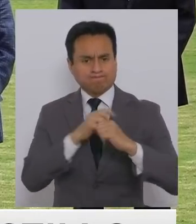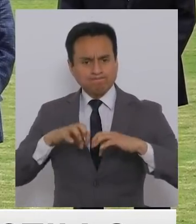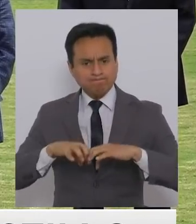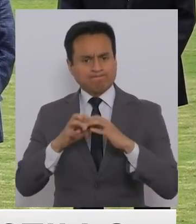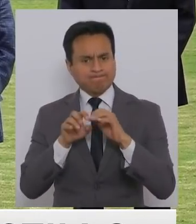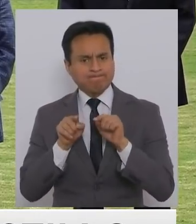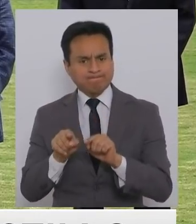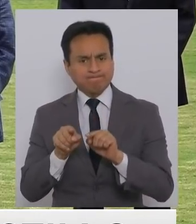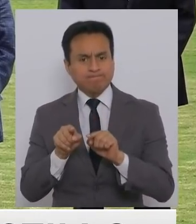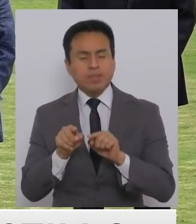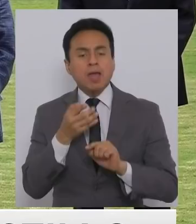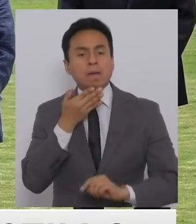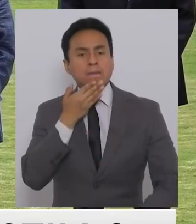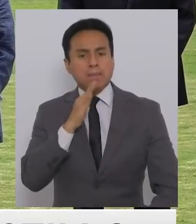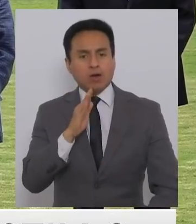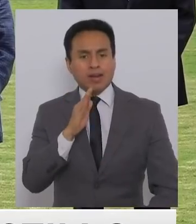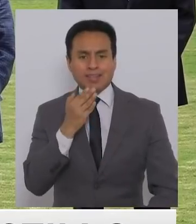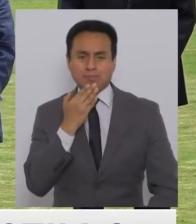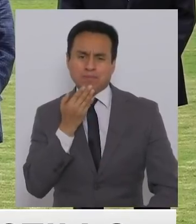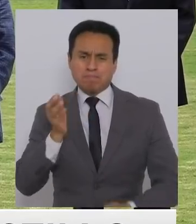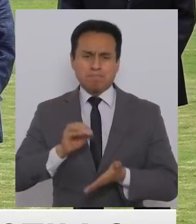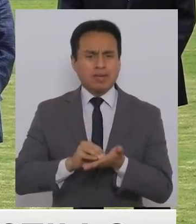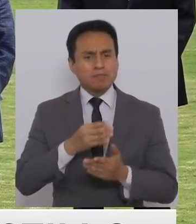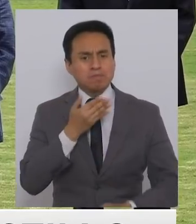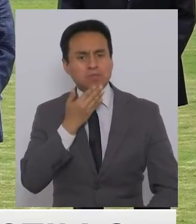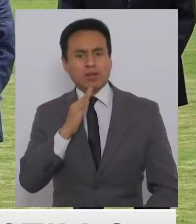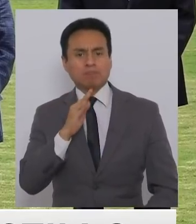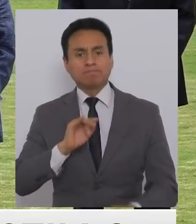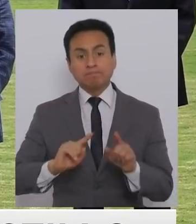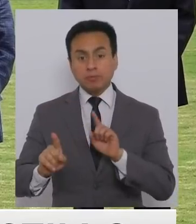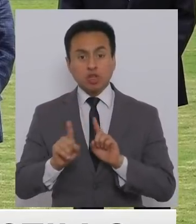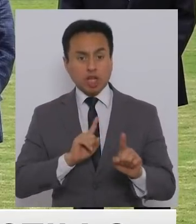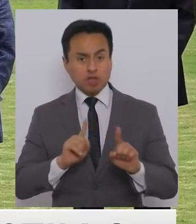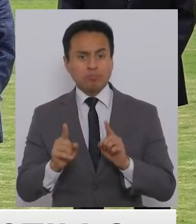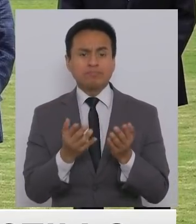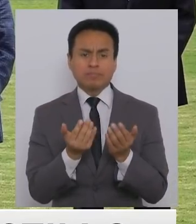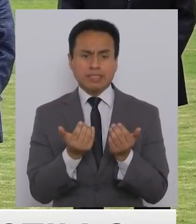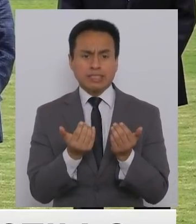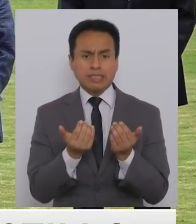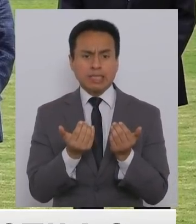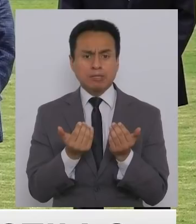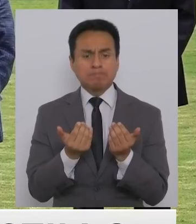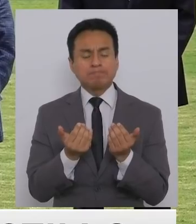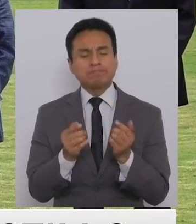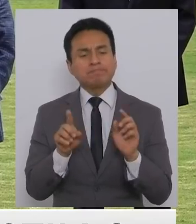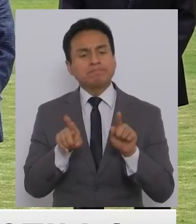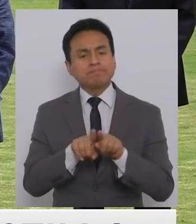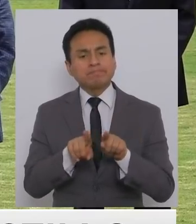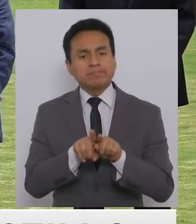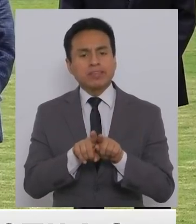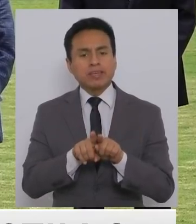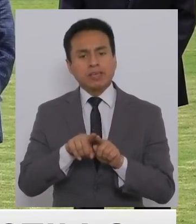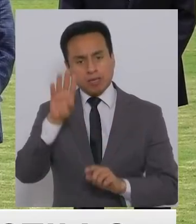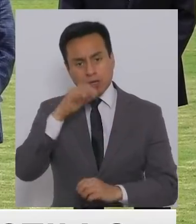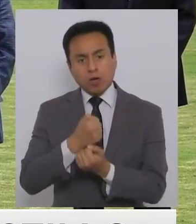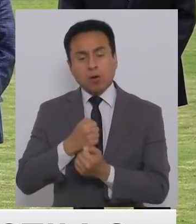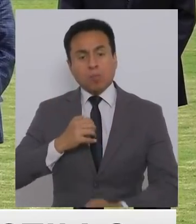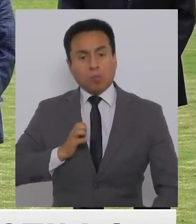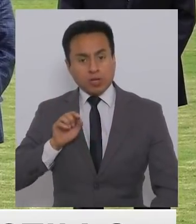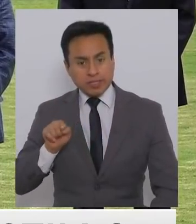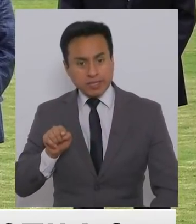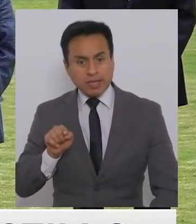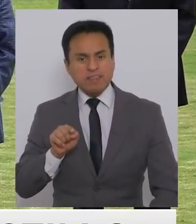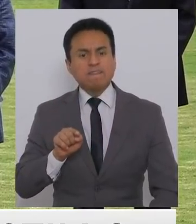investigaciones, mejorar aún más la coordinación que se necesita entre las policías,